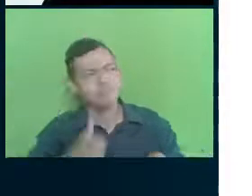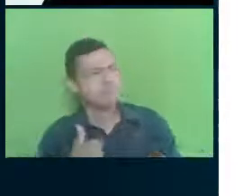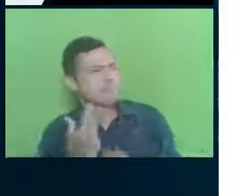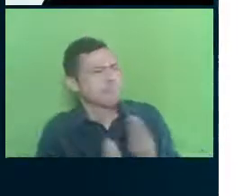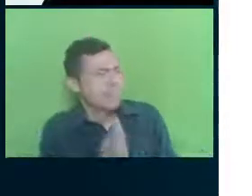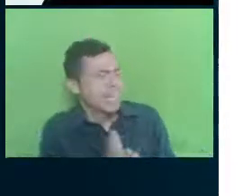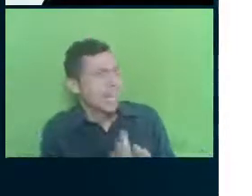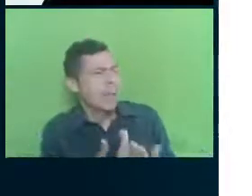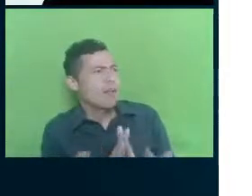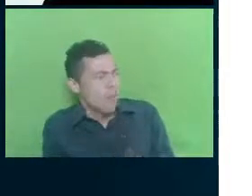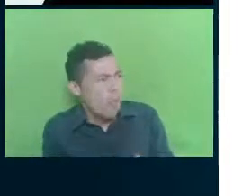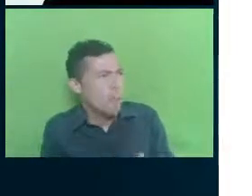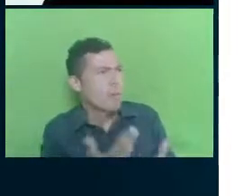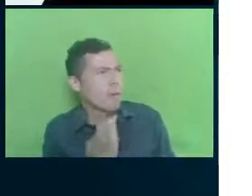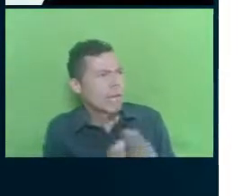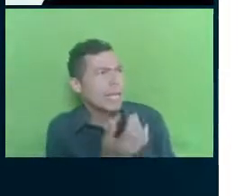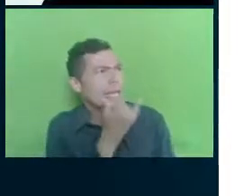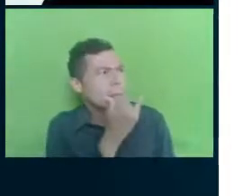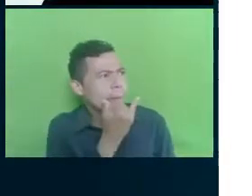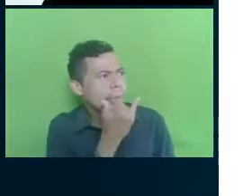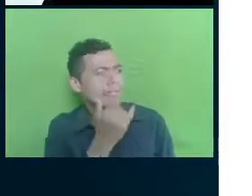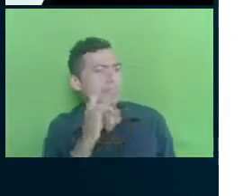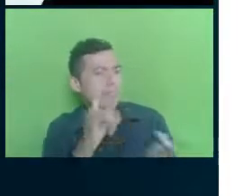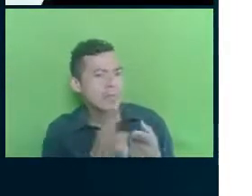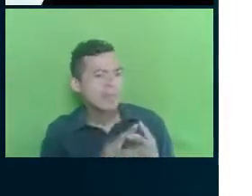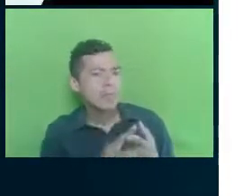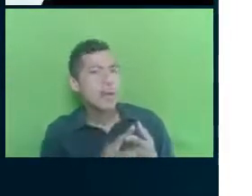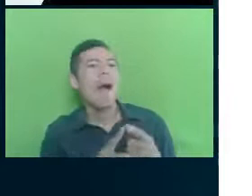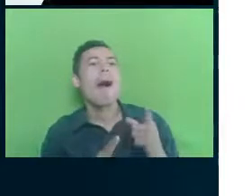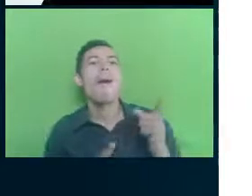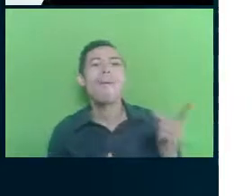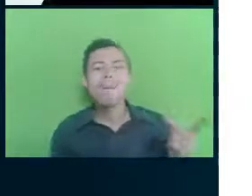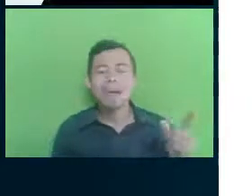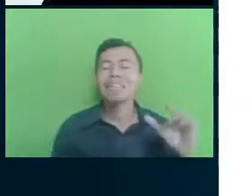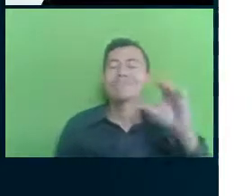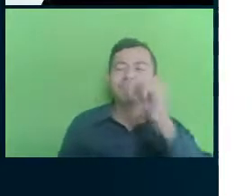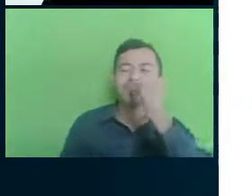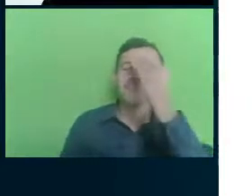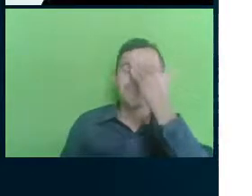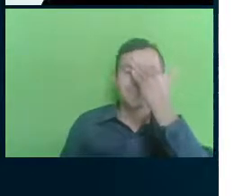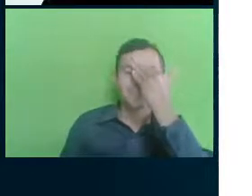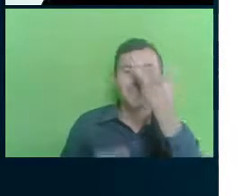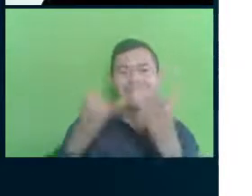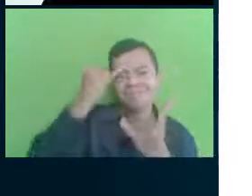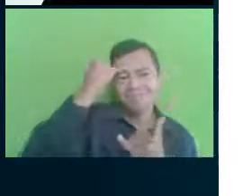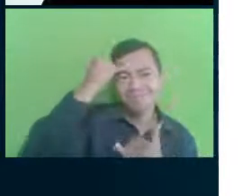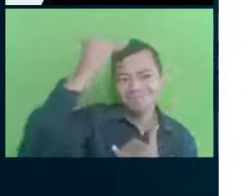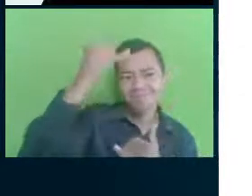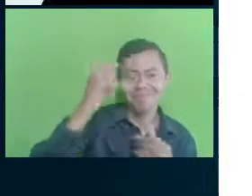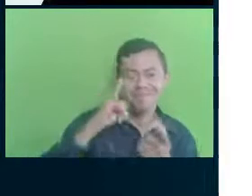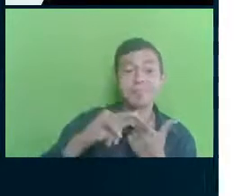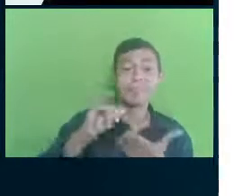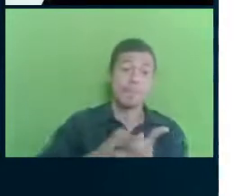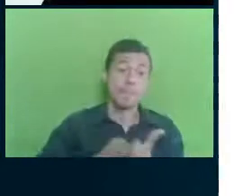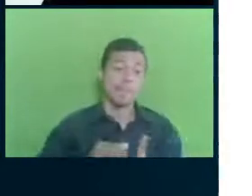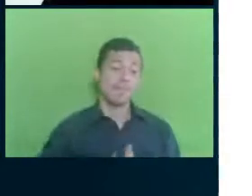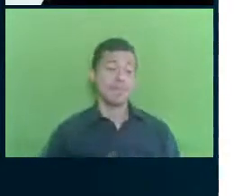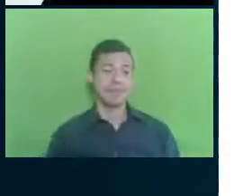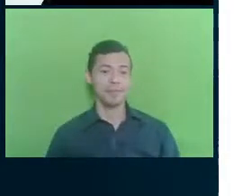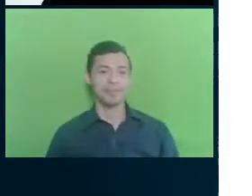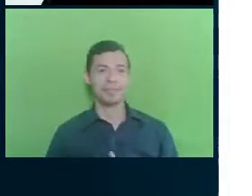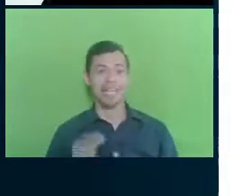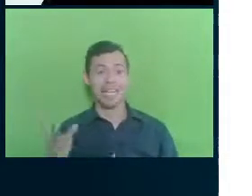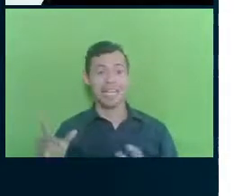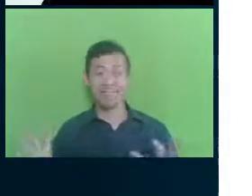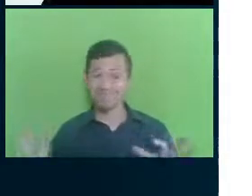y a la coalición realmente les brindó una herramienta muy potente para poder reducir